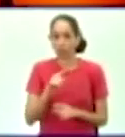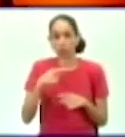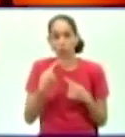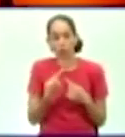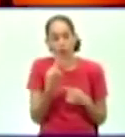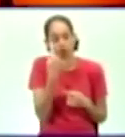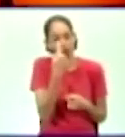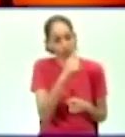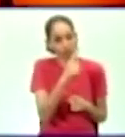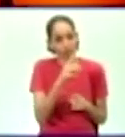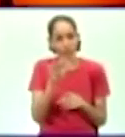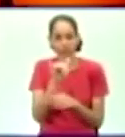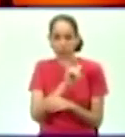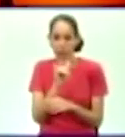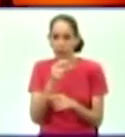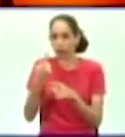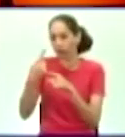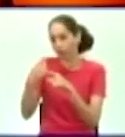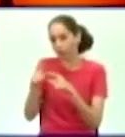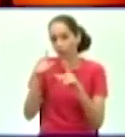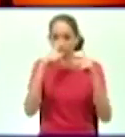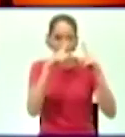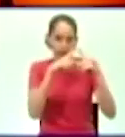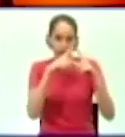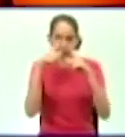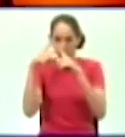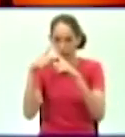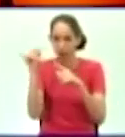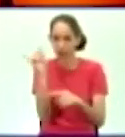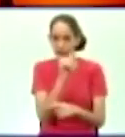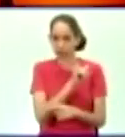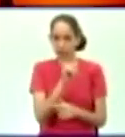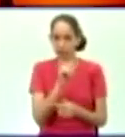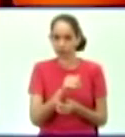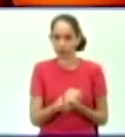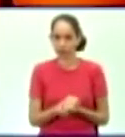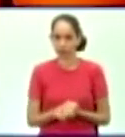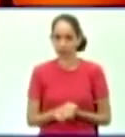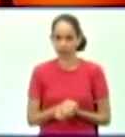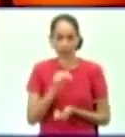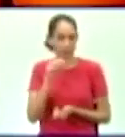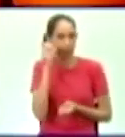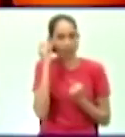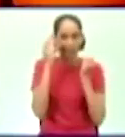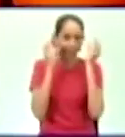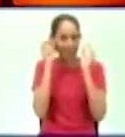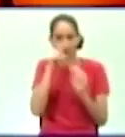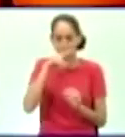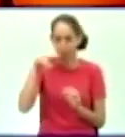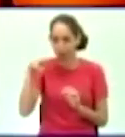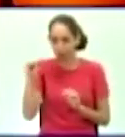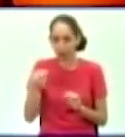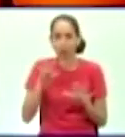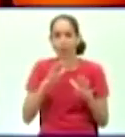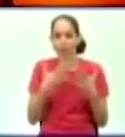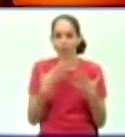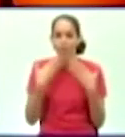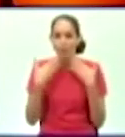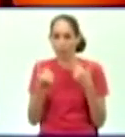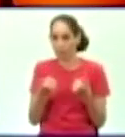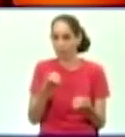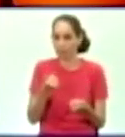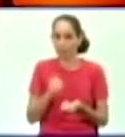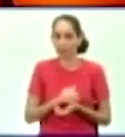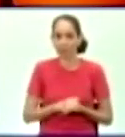al otro del otro triángulo. Entonces vamos a seguir reactivando nuestra mente. Recuerda, ella se mueve mucho